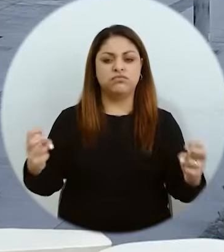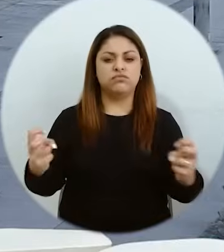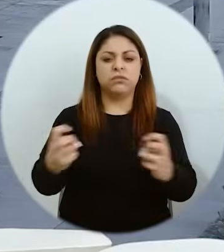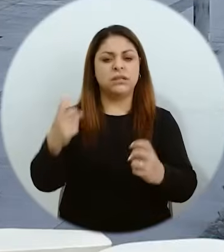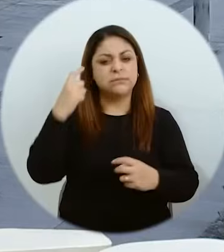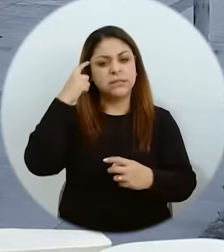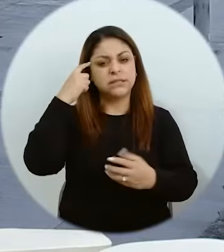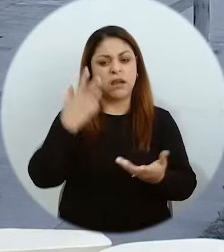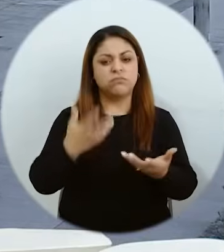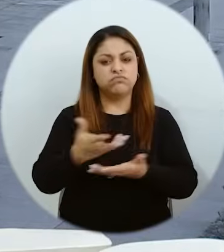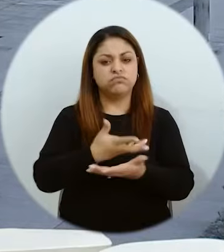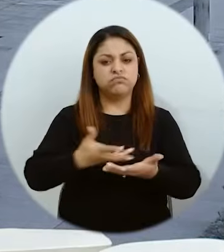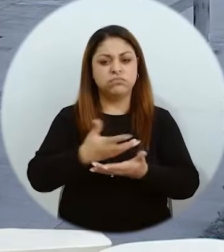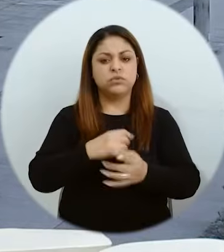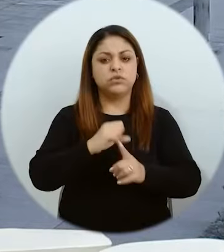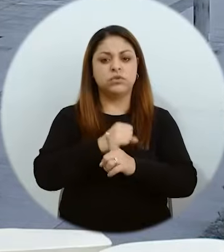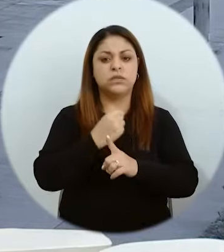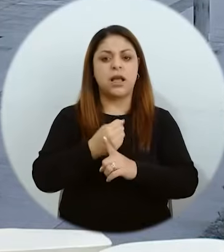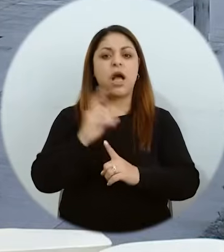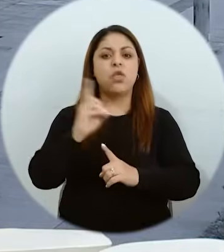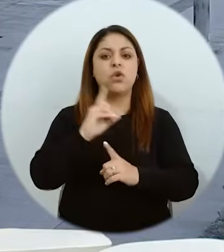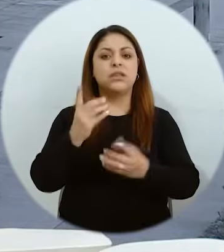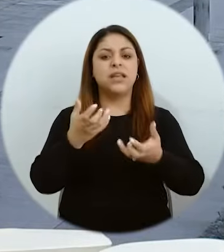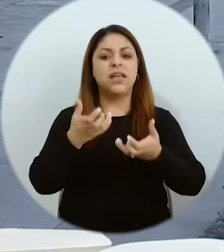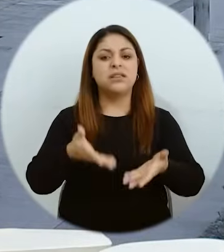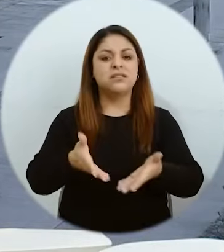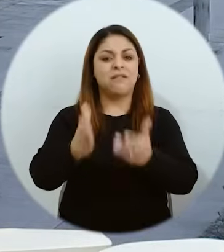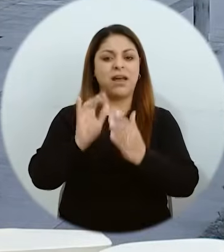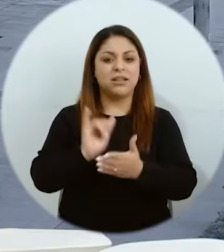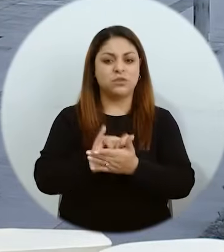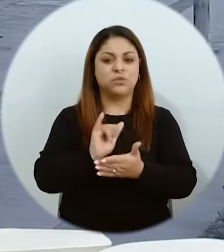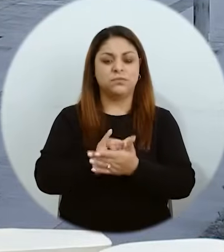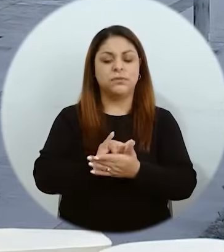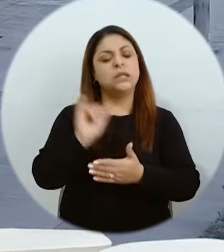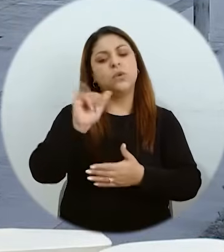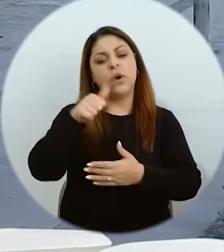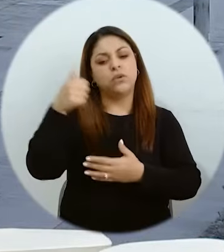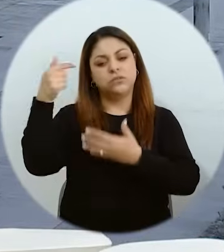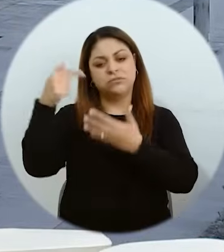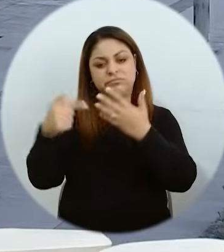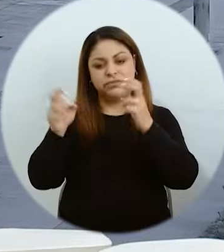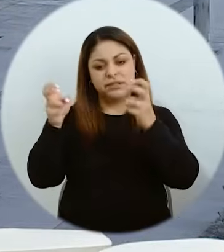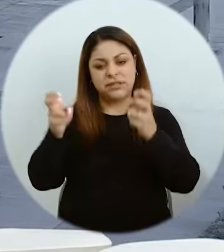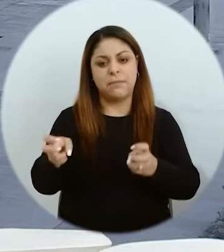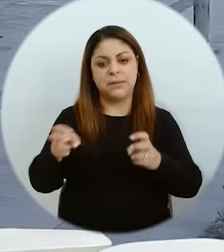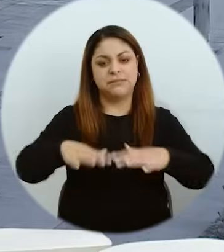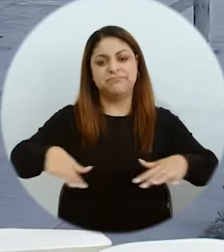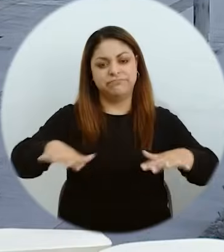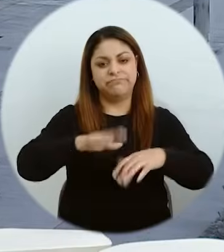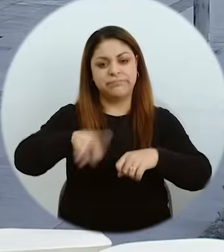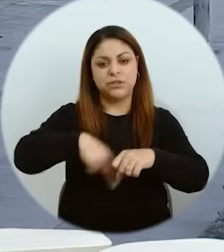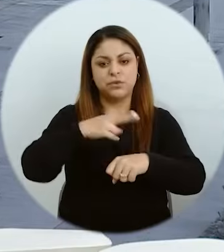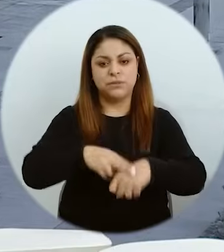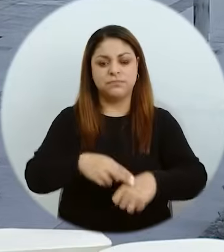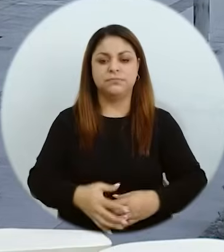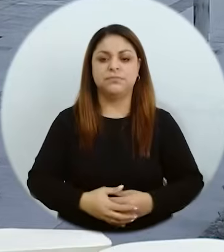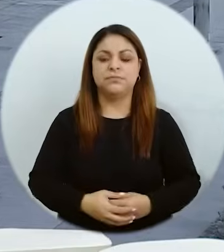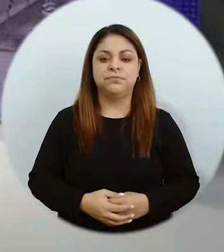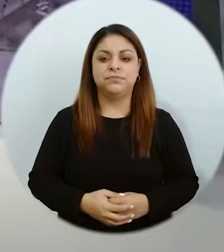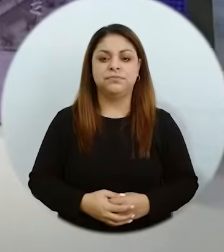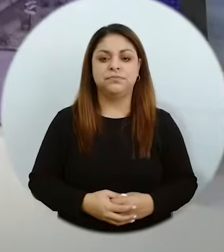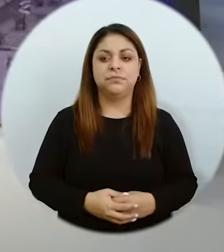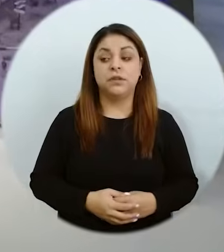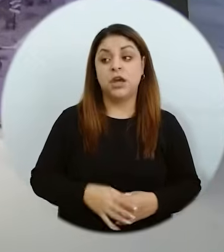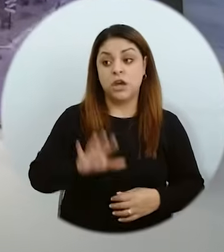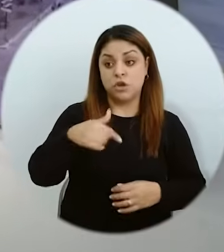que centrarnos y pensar como sociedad hacia dónde queremos llevar esto, así como en otros temas del acontecer nacional. Le complemento